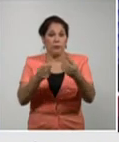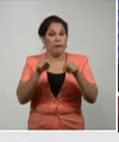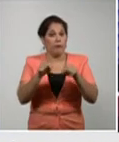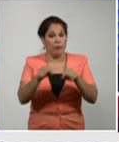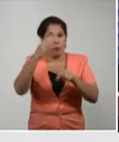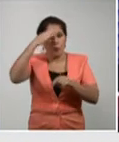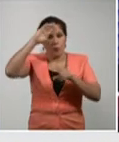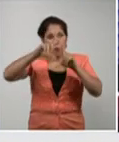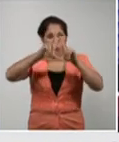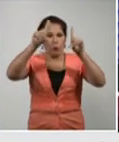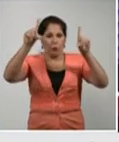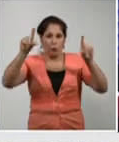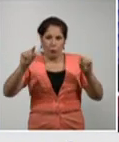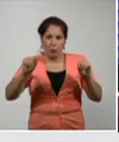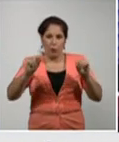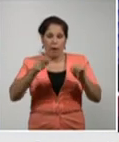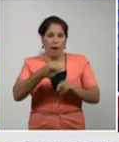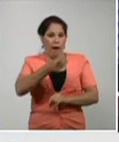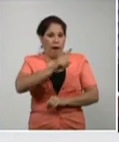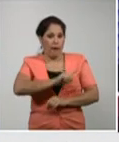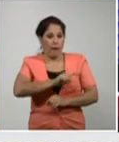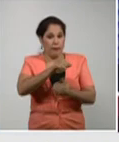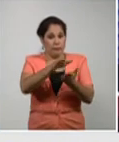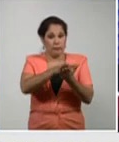con la COVID-19. Ayer Cuba registraba